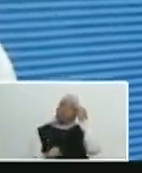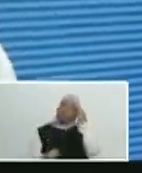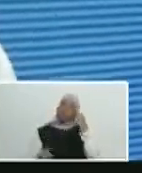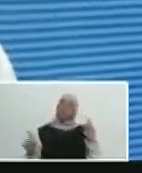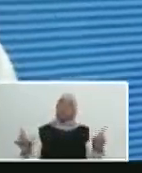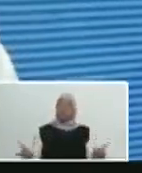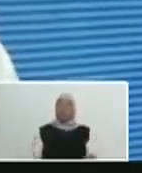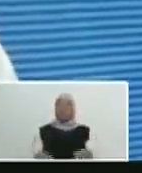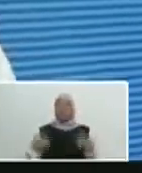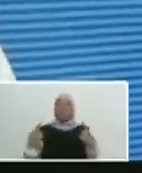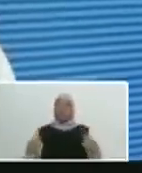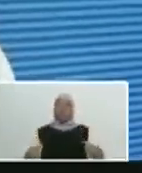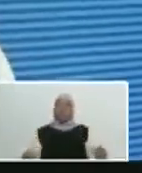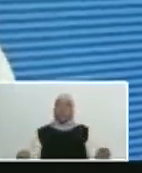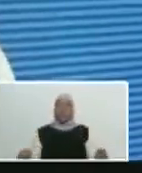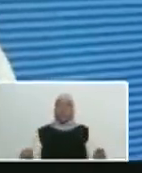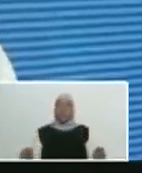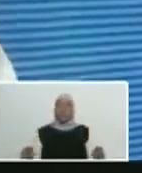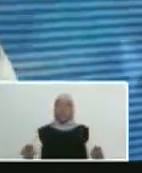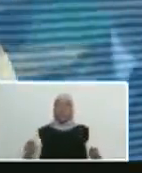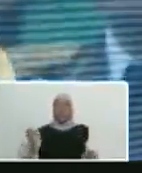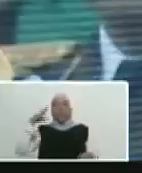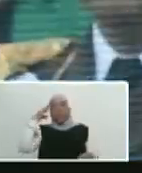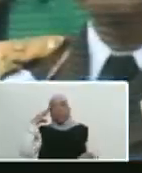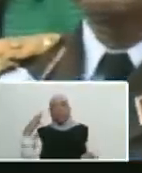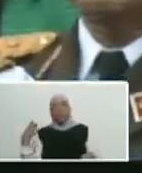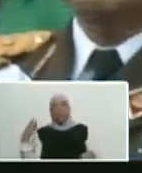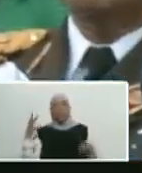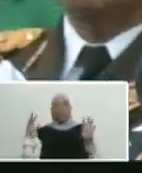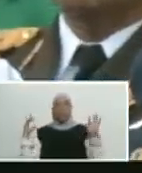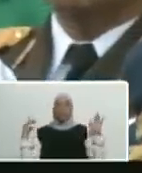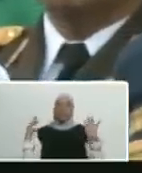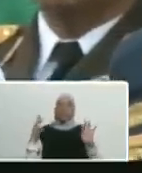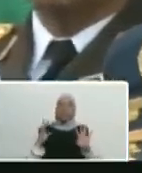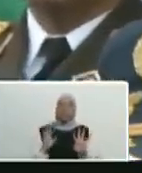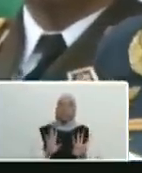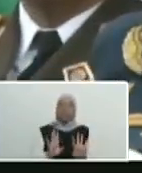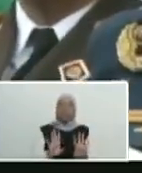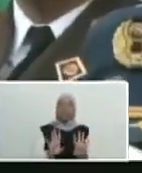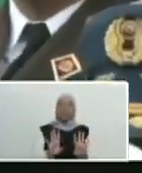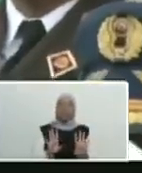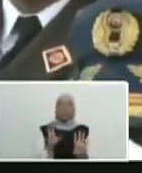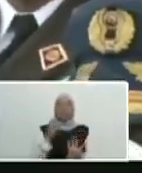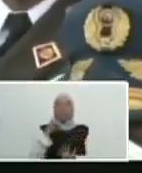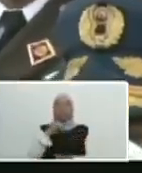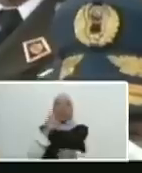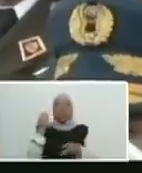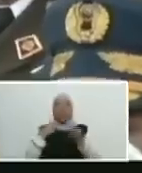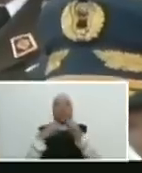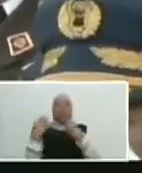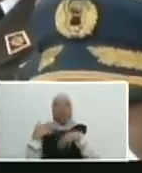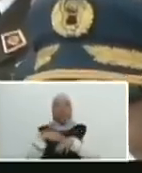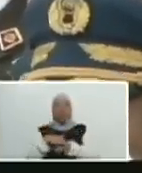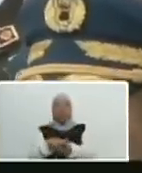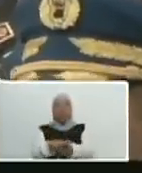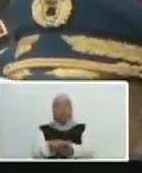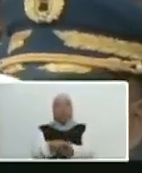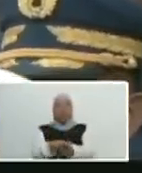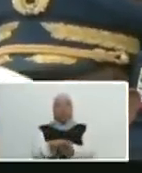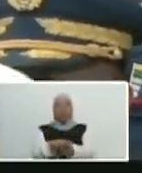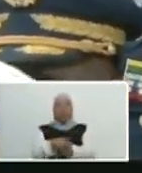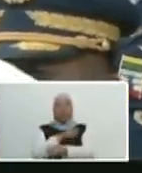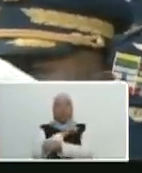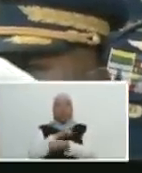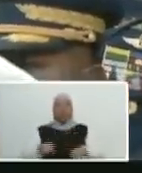militares, cadetes, tropas alistadas, milicianos y demás integrantes de la gloriosa